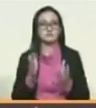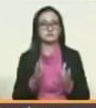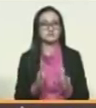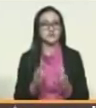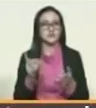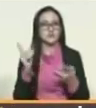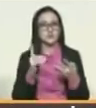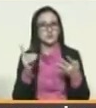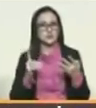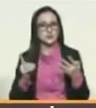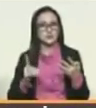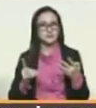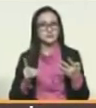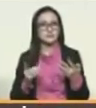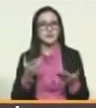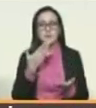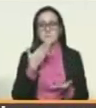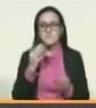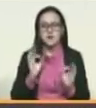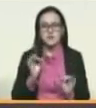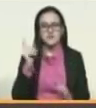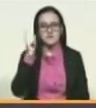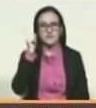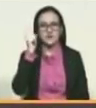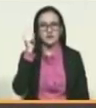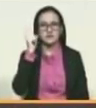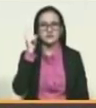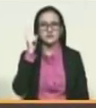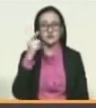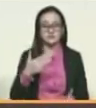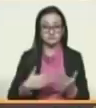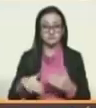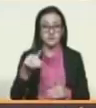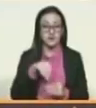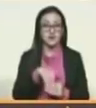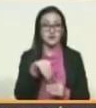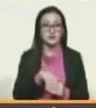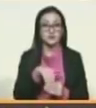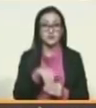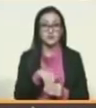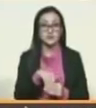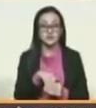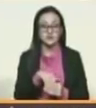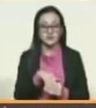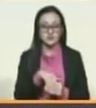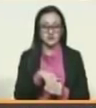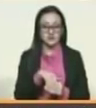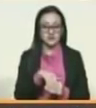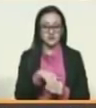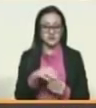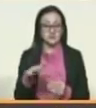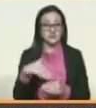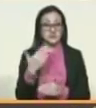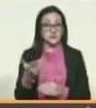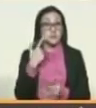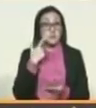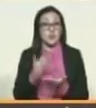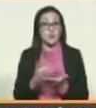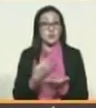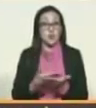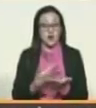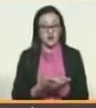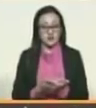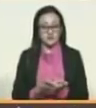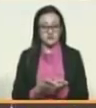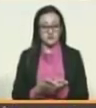definir y determinar la mejor fecha para que estos eventos electorales que fueron posteriormente propuestos tanto por el